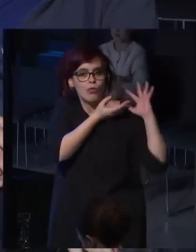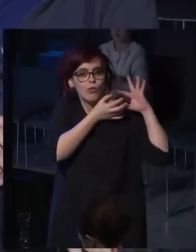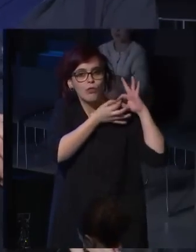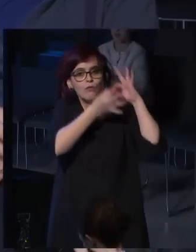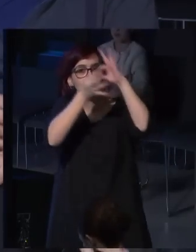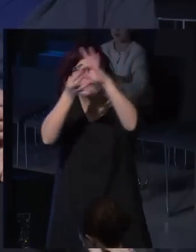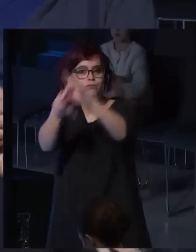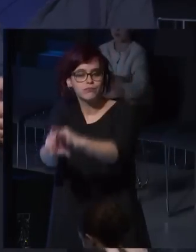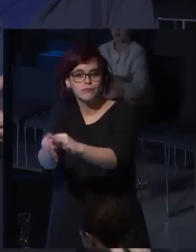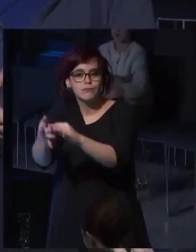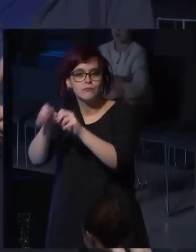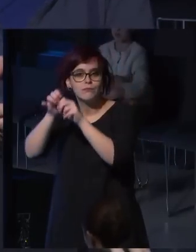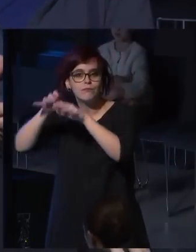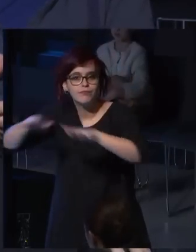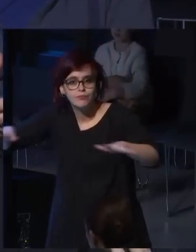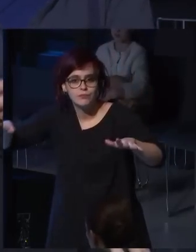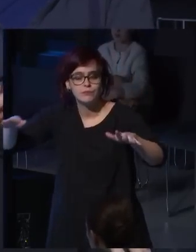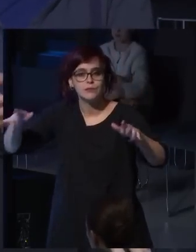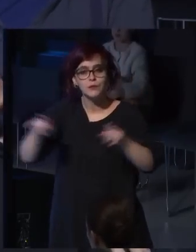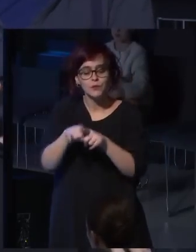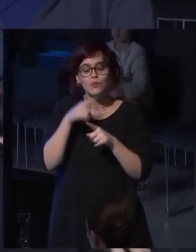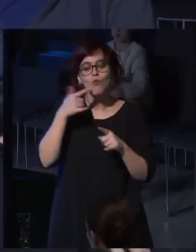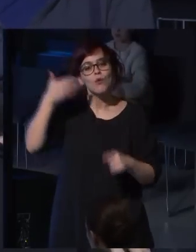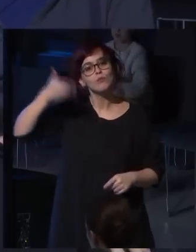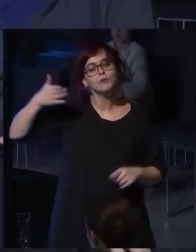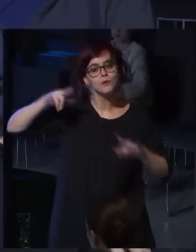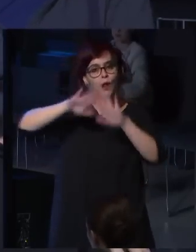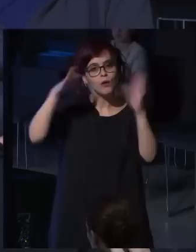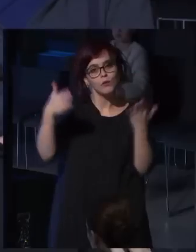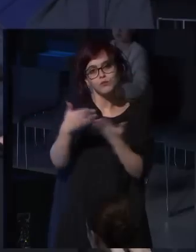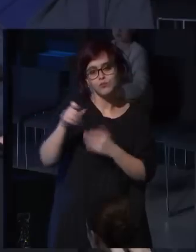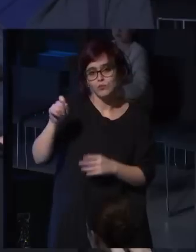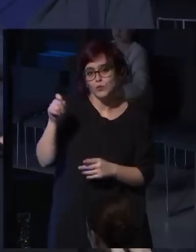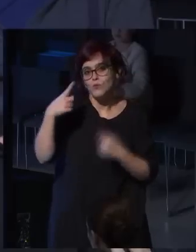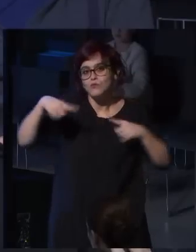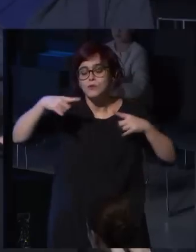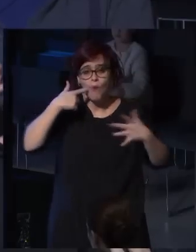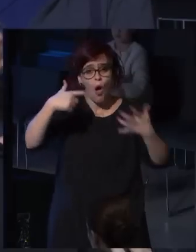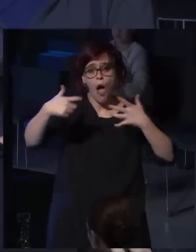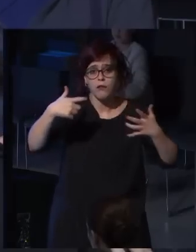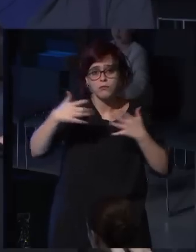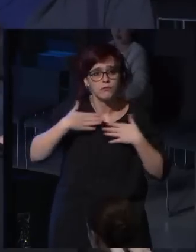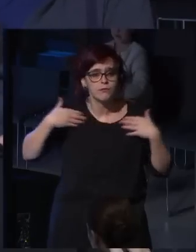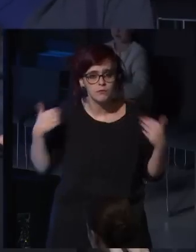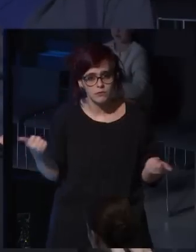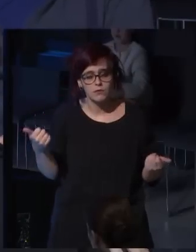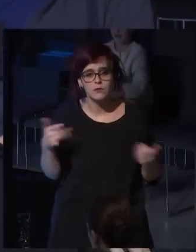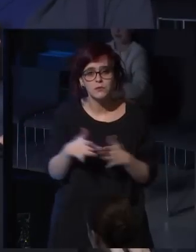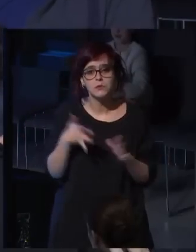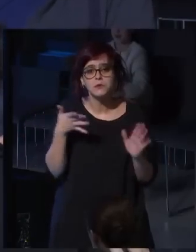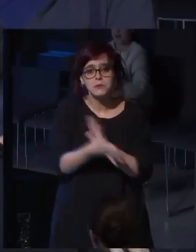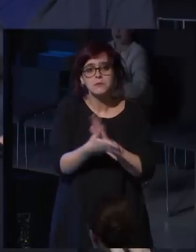es realmente lo grande de la música y en general con cualquier tipo de arte, ¿no? Que no sabes qué